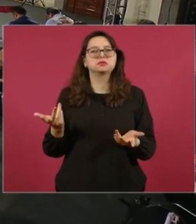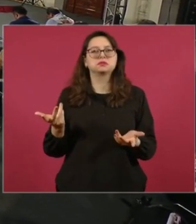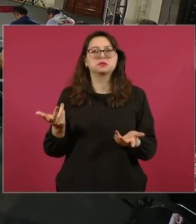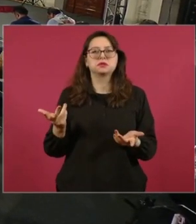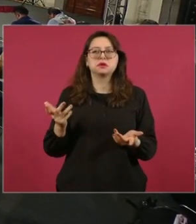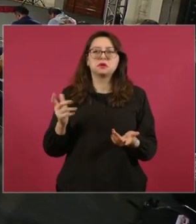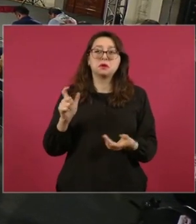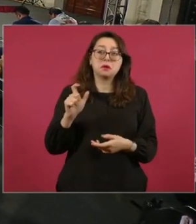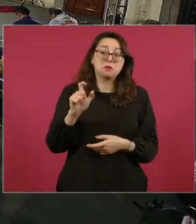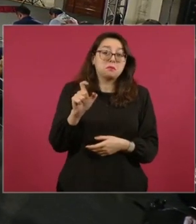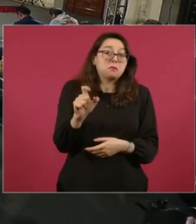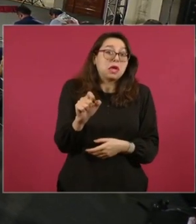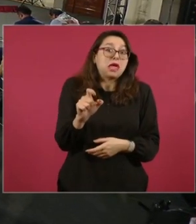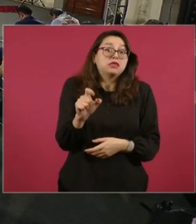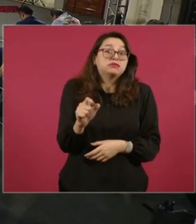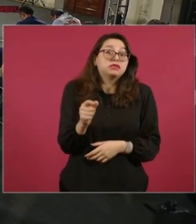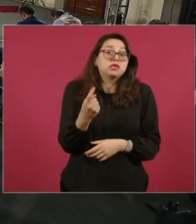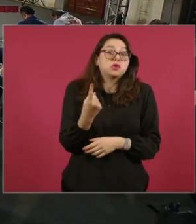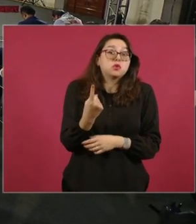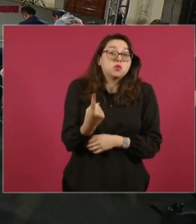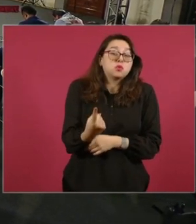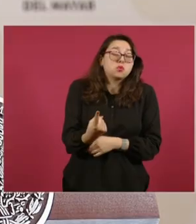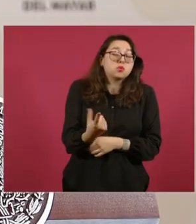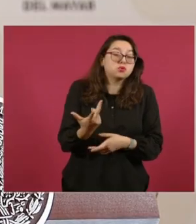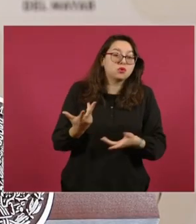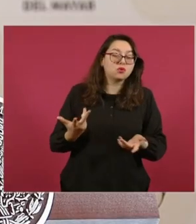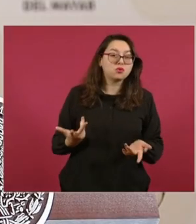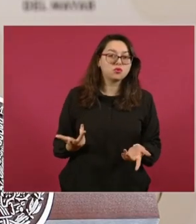en algunas 21